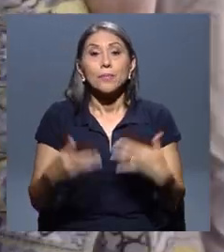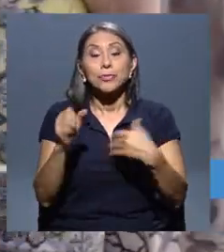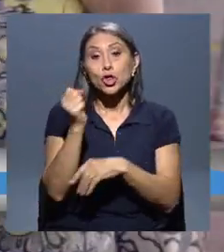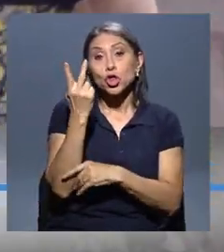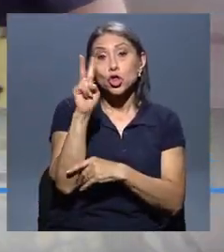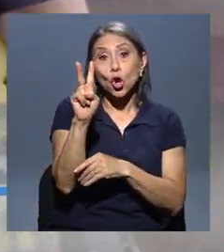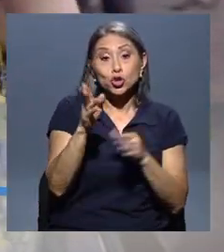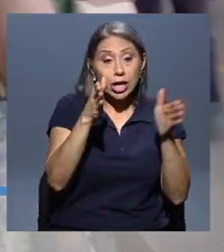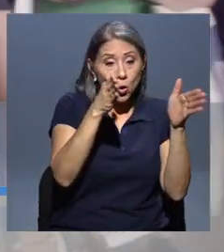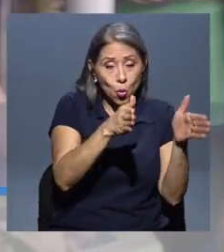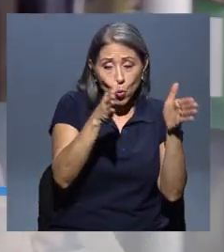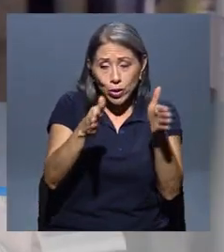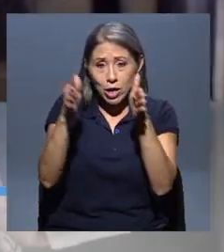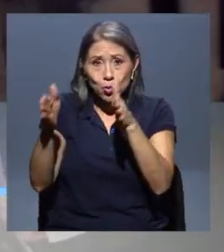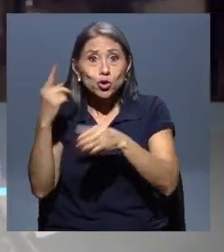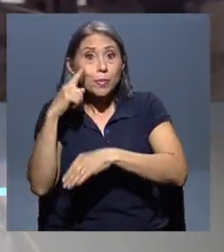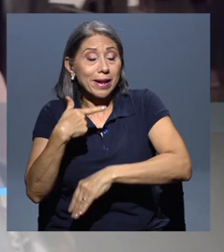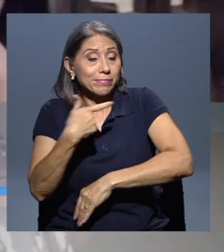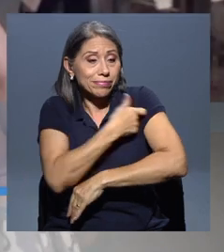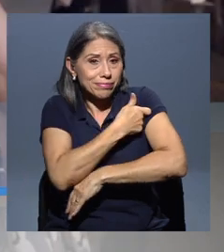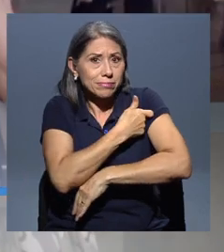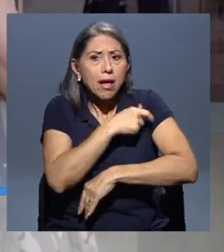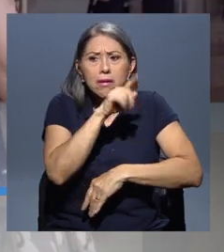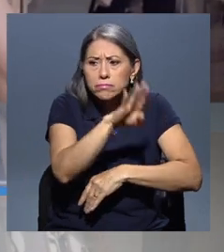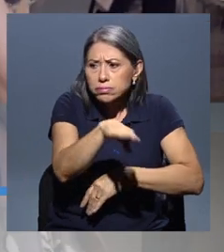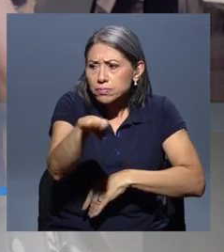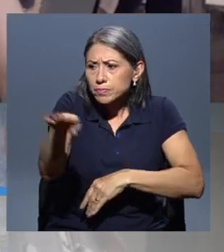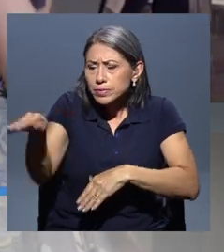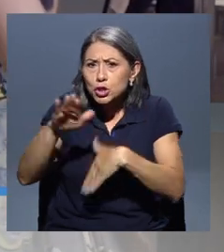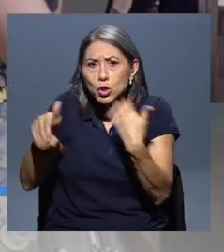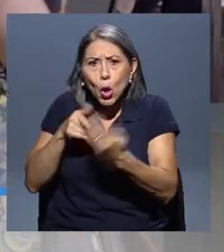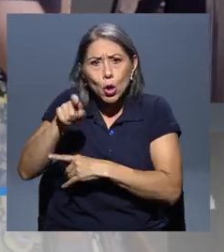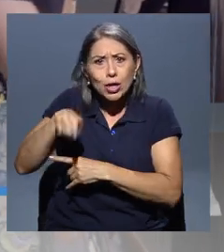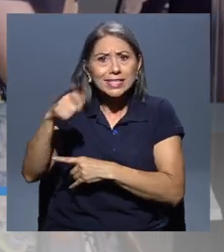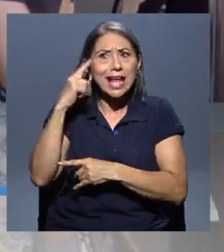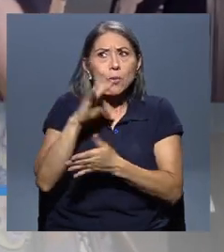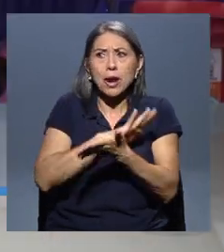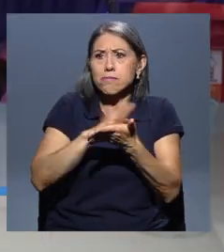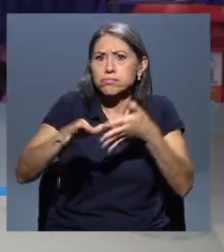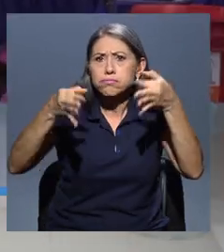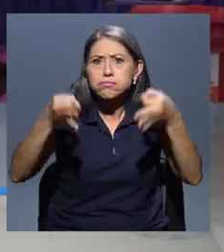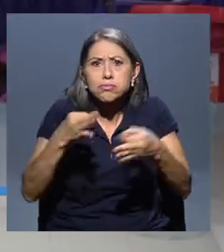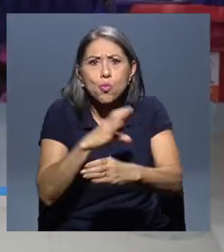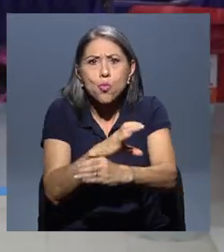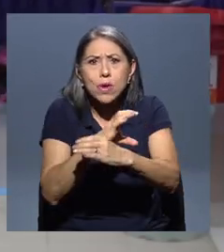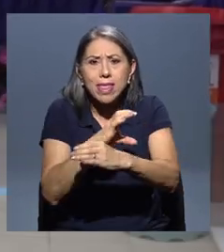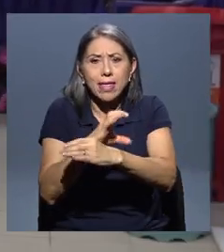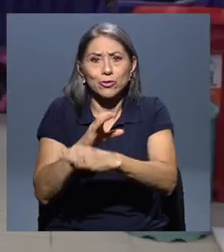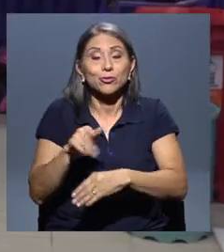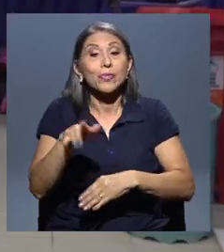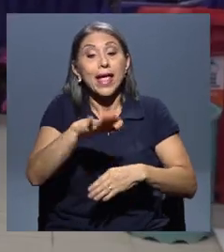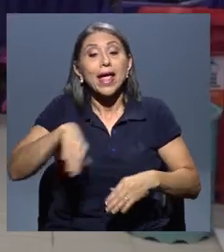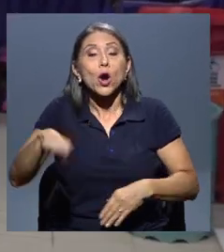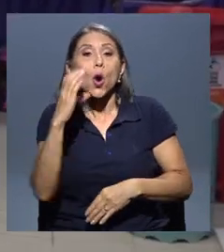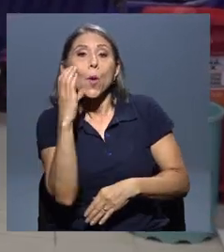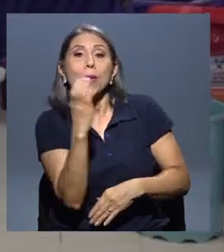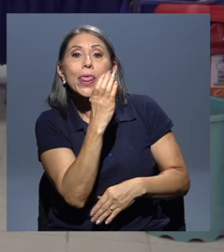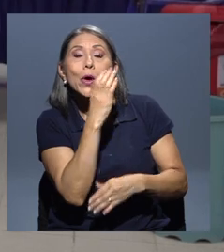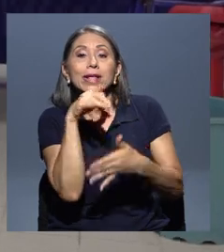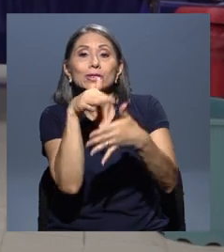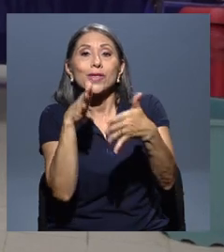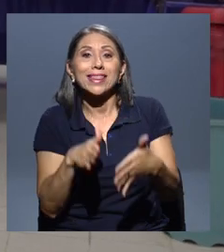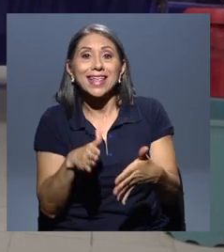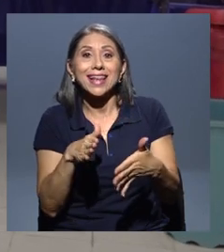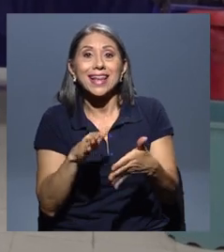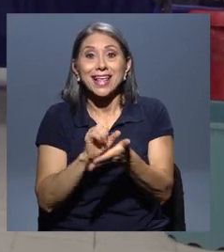de 12 cubículos para inmunizar y la infraestructura necesaria para cumplir con los protocolos sanitarios, el comedor estudiantil de la sede Rodrigo Facio se